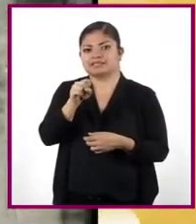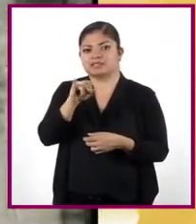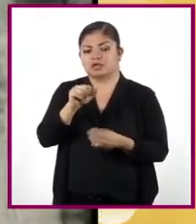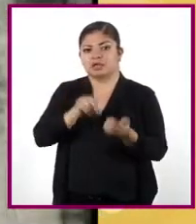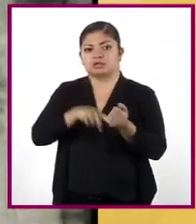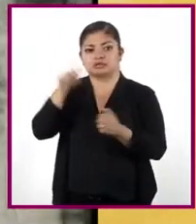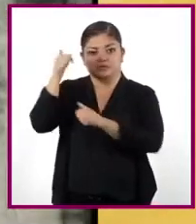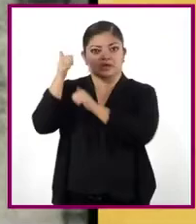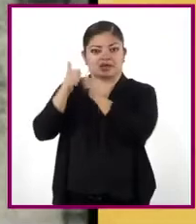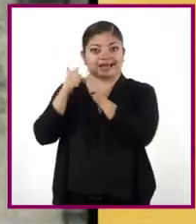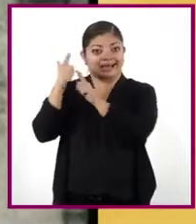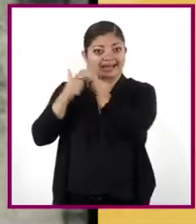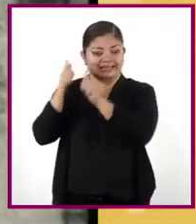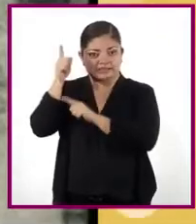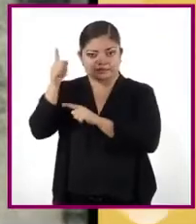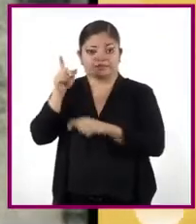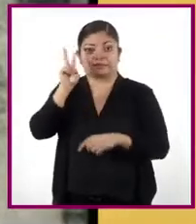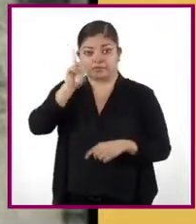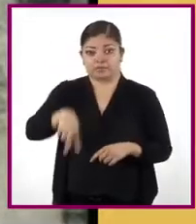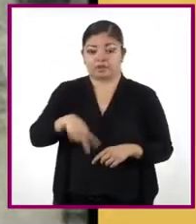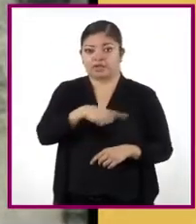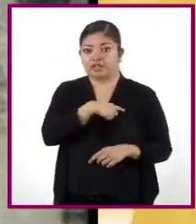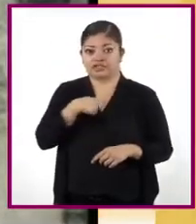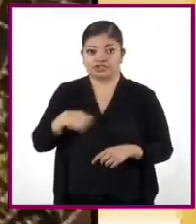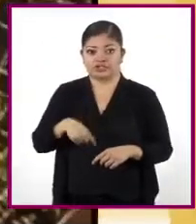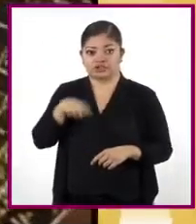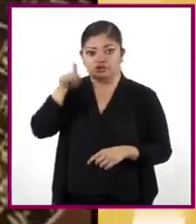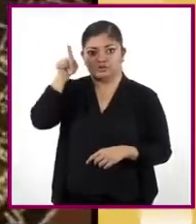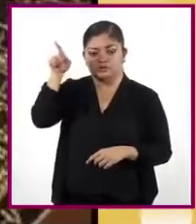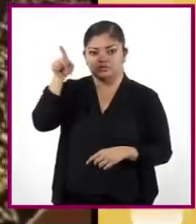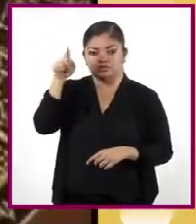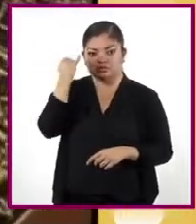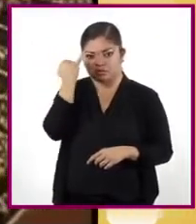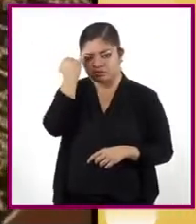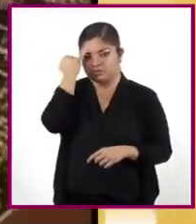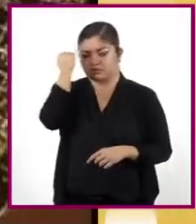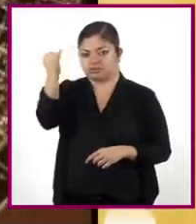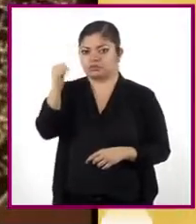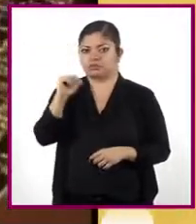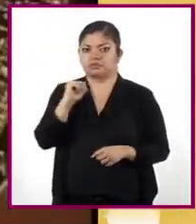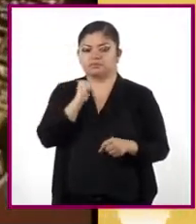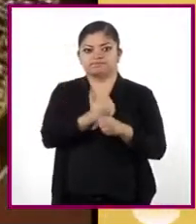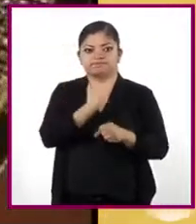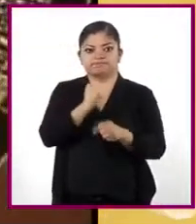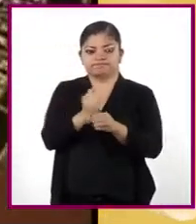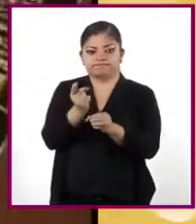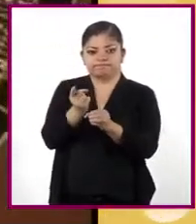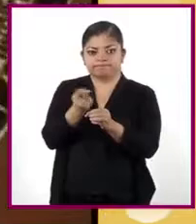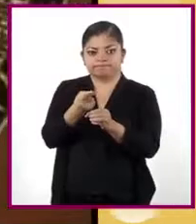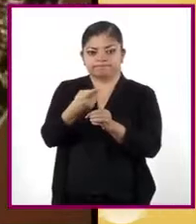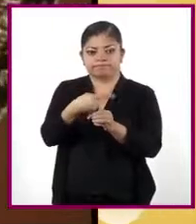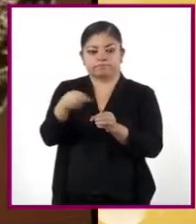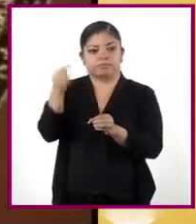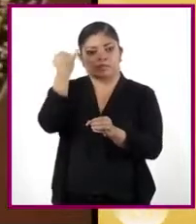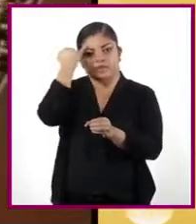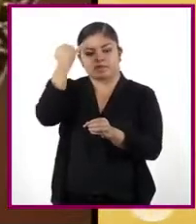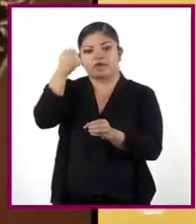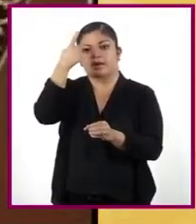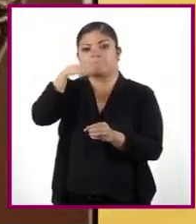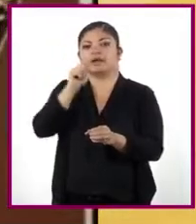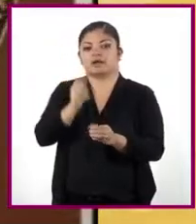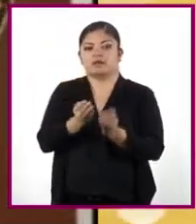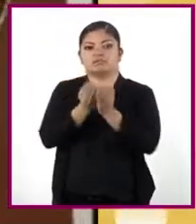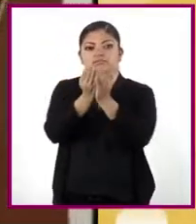Fueron los chinos quienes desde el siglo IX de nuestra era emplearon los imanes en las brújulas que construyeron para la